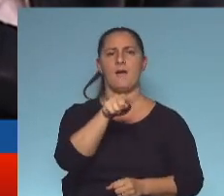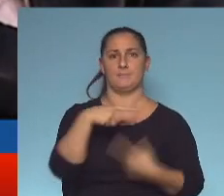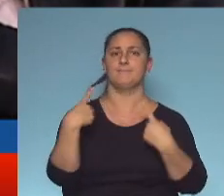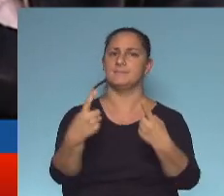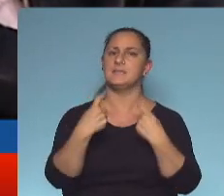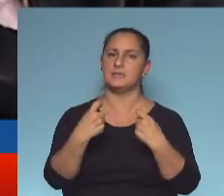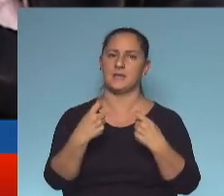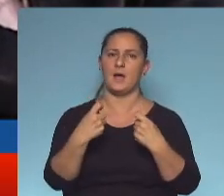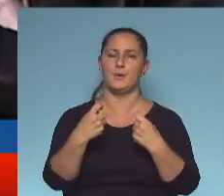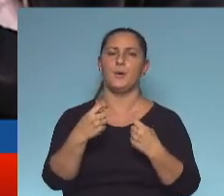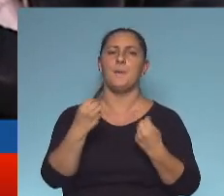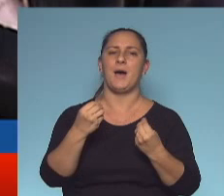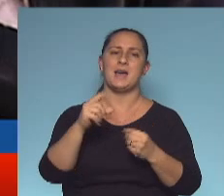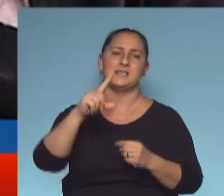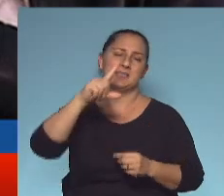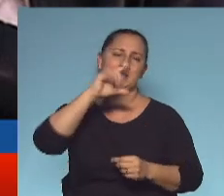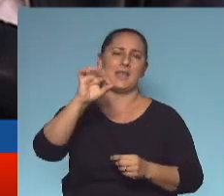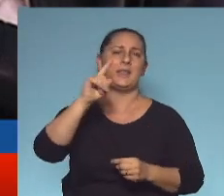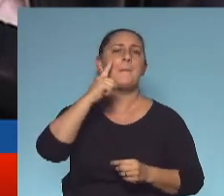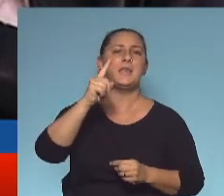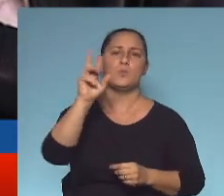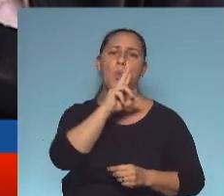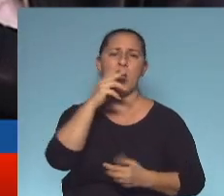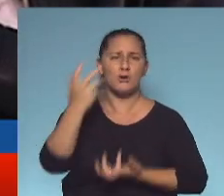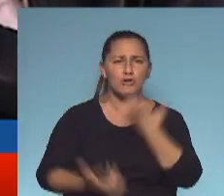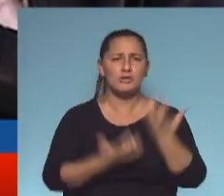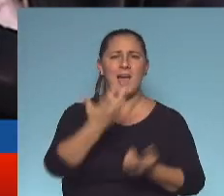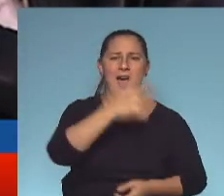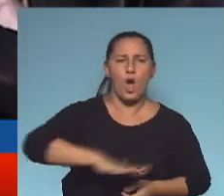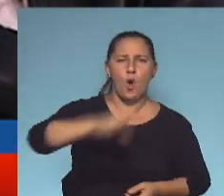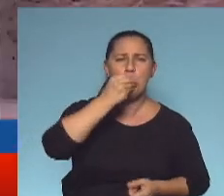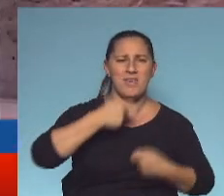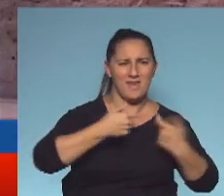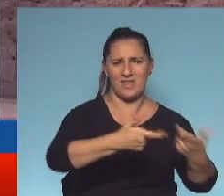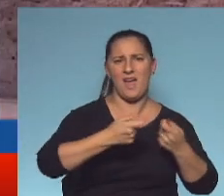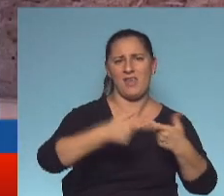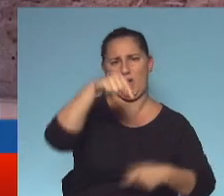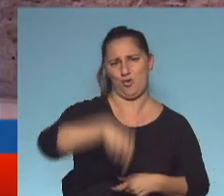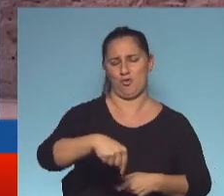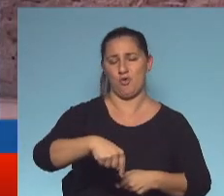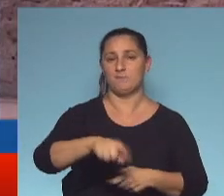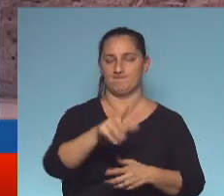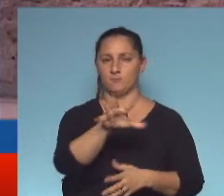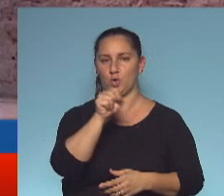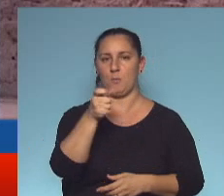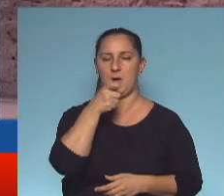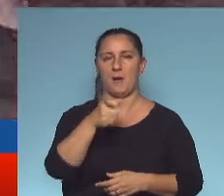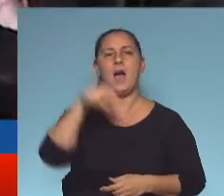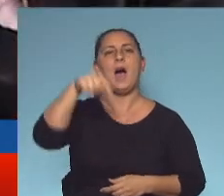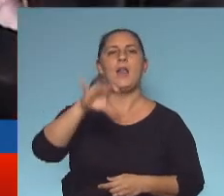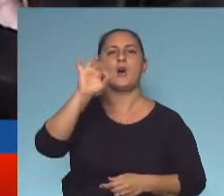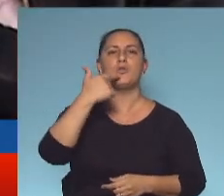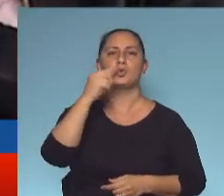necesario para las casi 70.000 mujeres que están cocinando en los comedores y los merenderos hoy en la Argentina. Le paso la palabra a